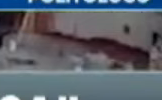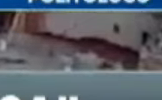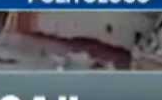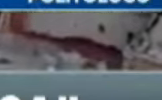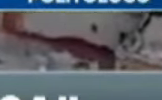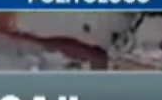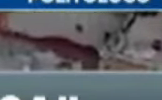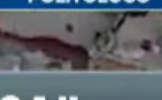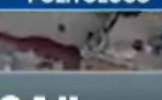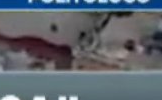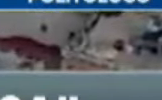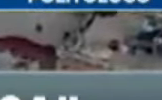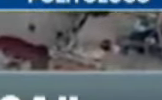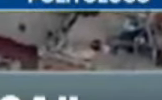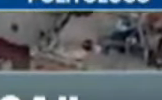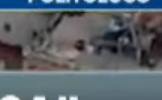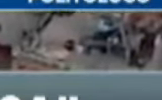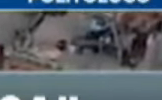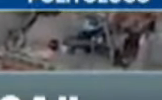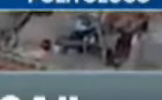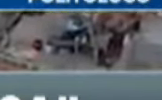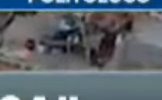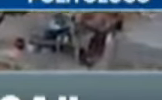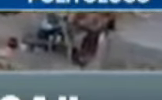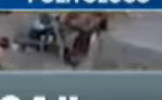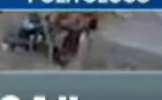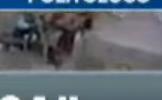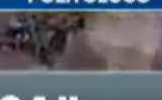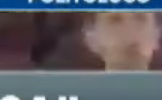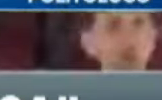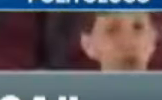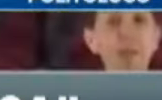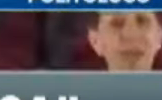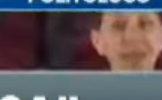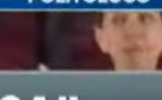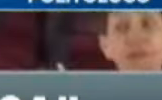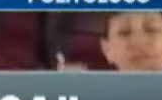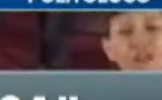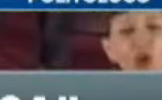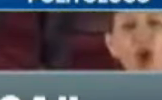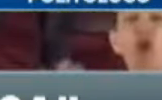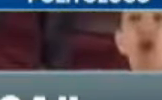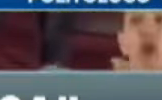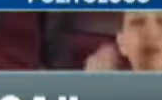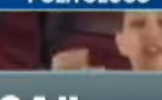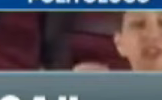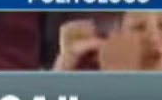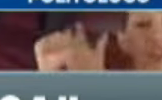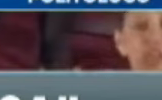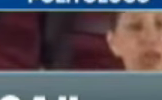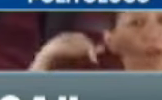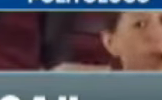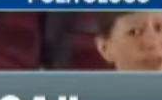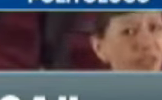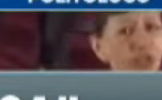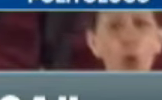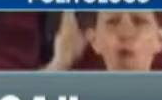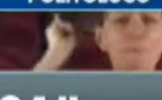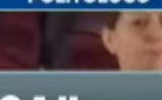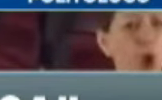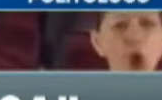de fuerzas políticas del no peronismo, y Milei tiene un apoyo transversal. Eso también considero que es algo